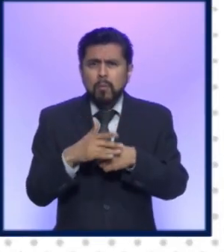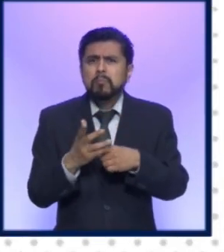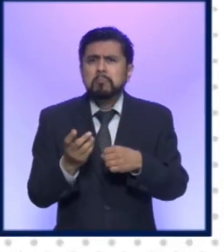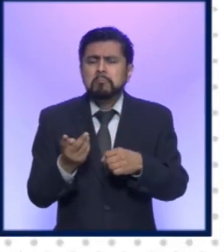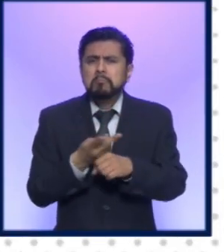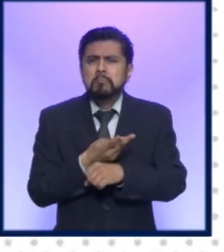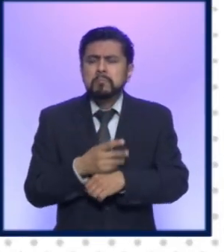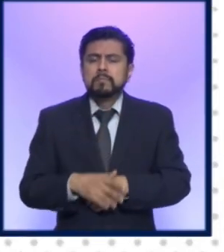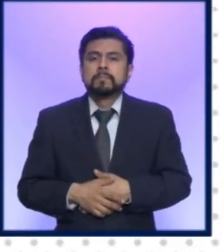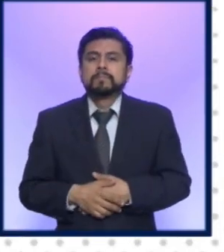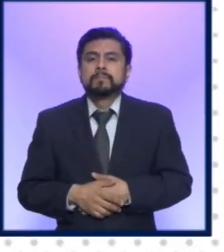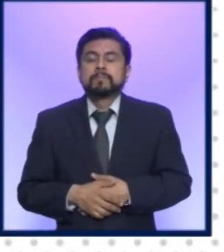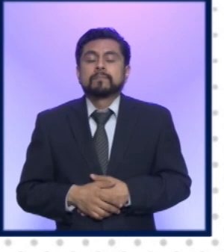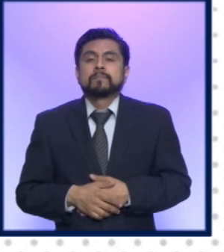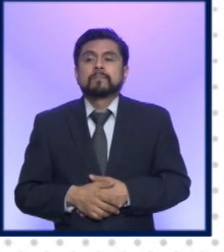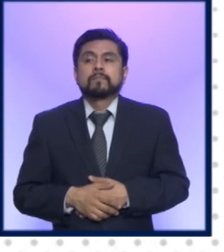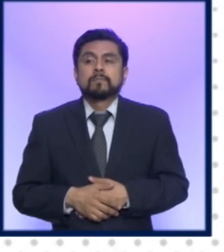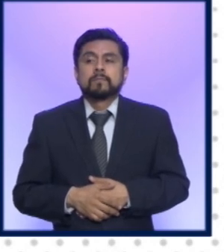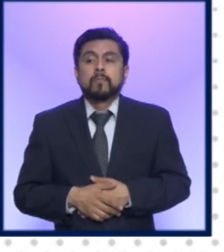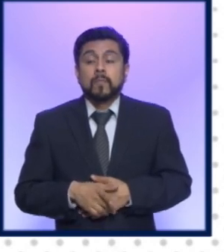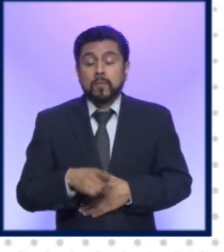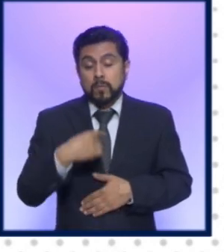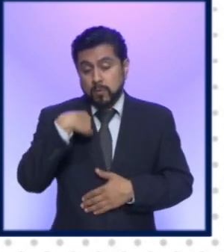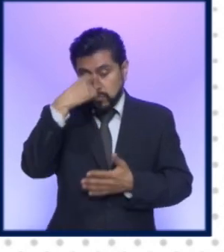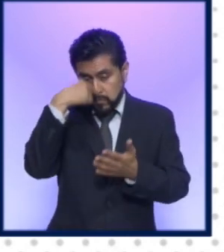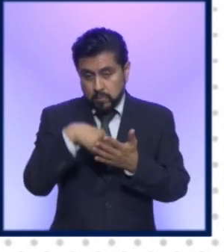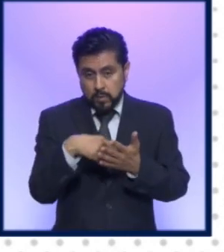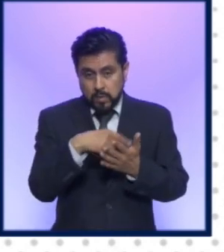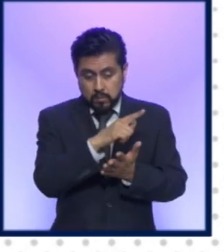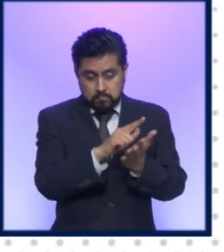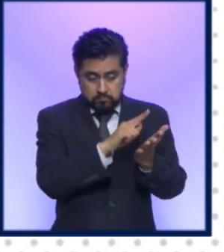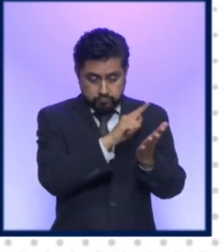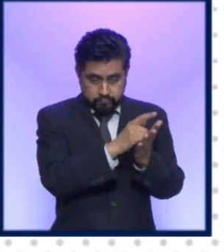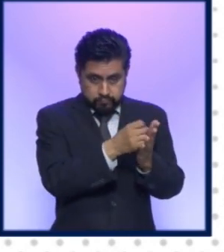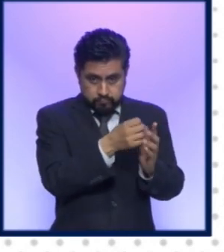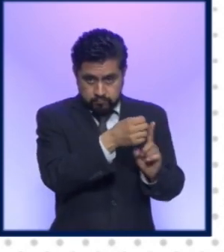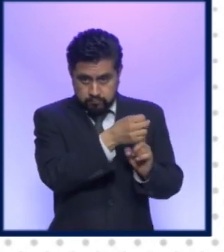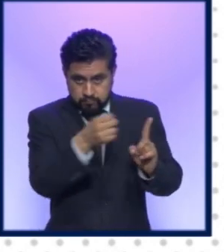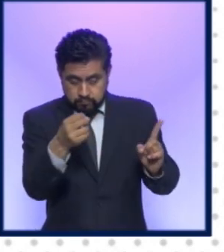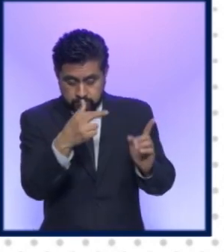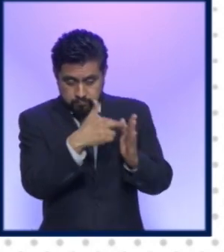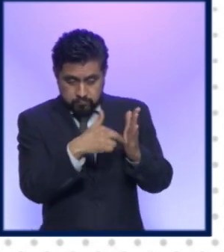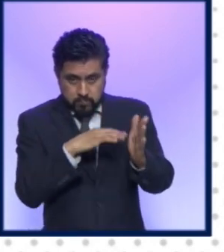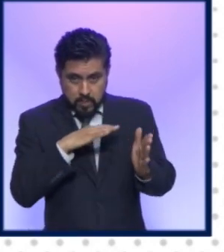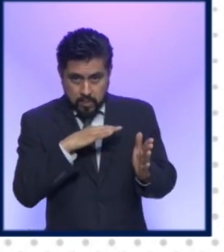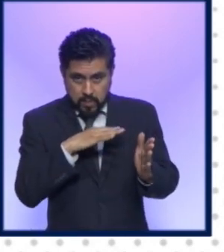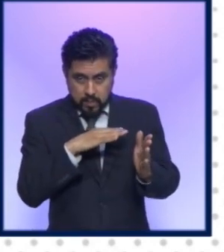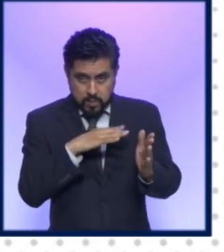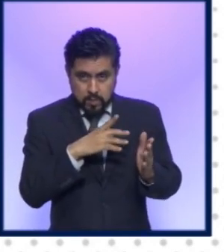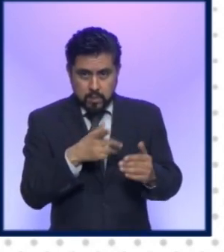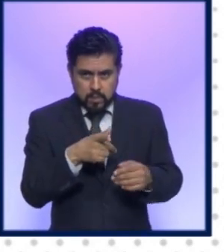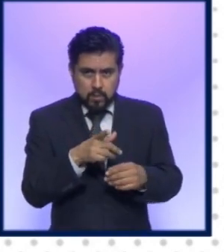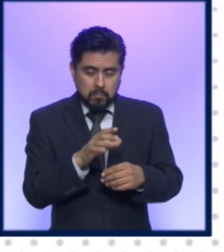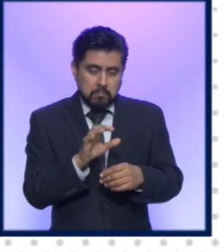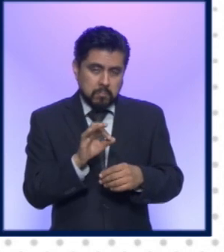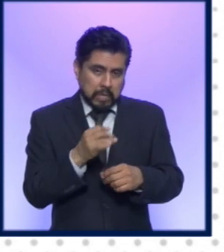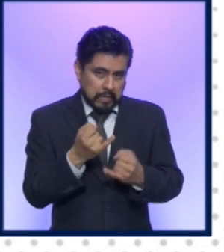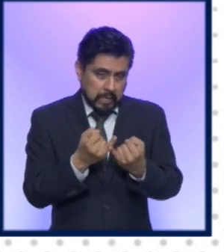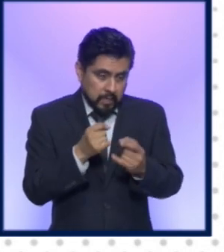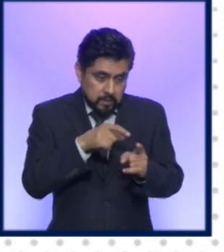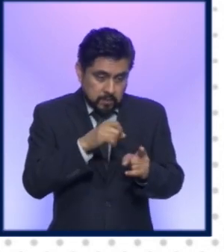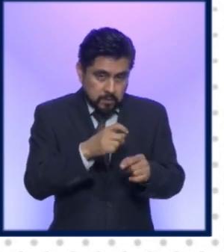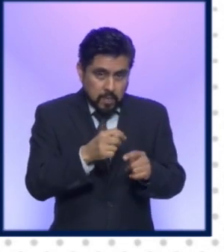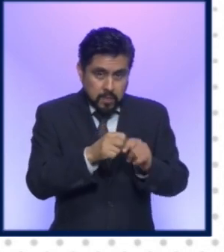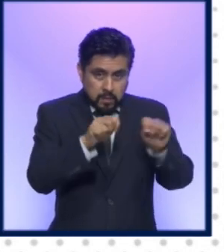acorde al criterio acorde al marco normativo gente lo ideal Sería bueno eh mantener esta tesis sí